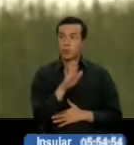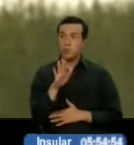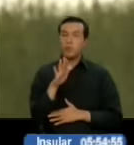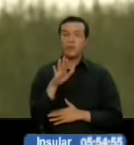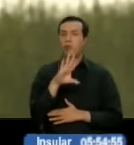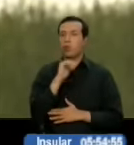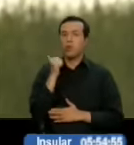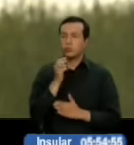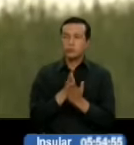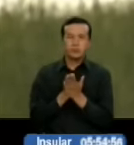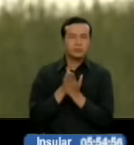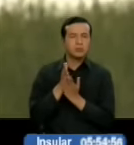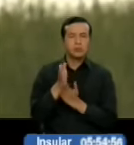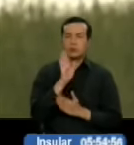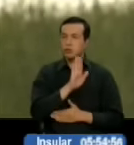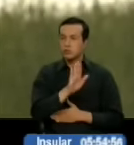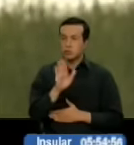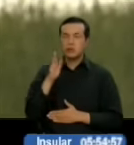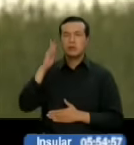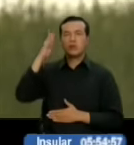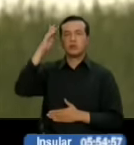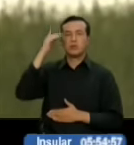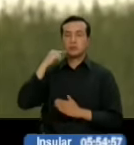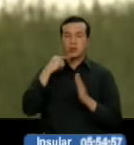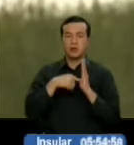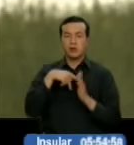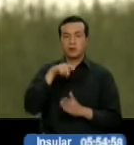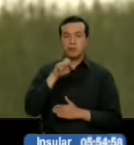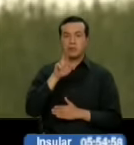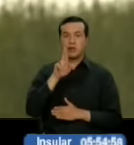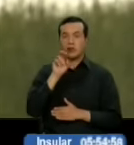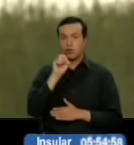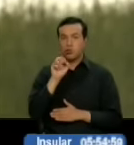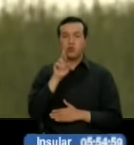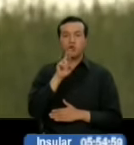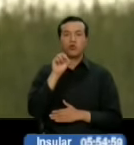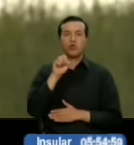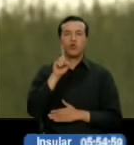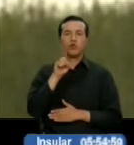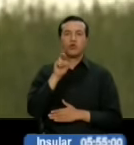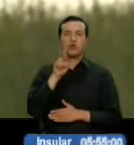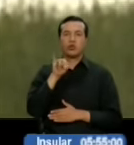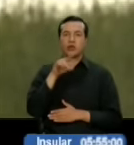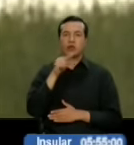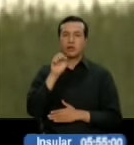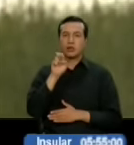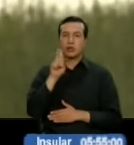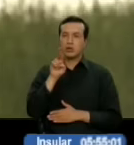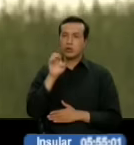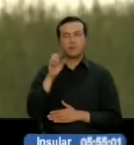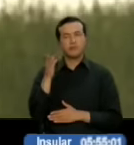de trayectoria de antes, como Pedro Rodríguez, el que ya no está